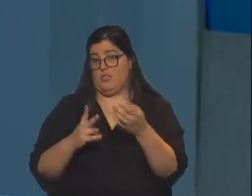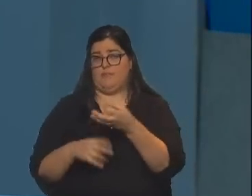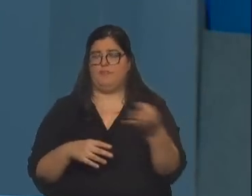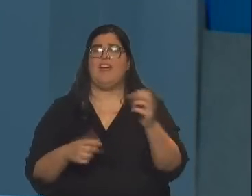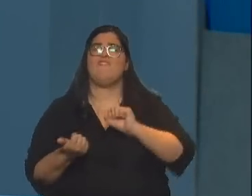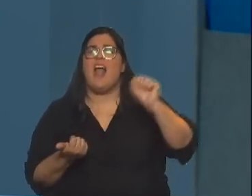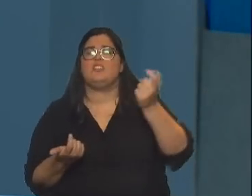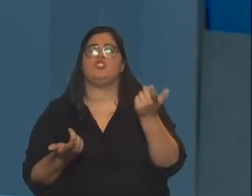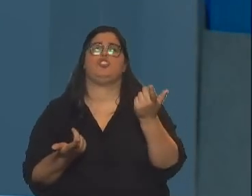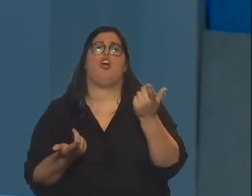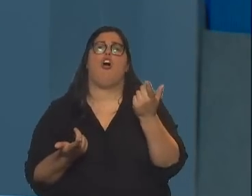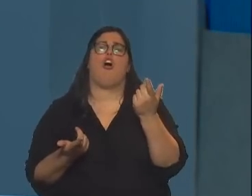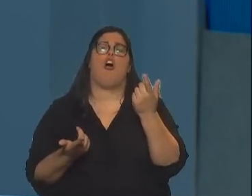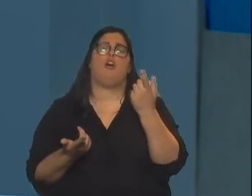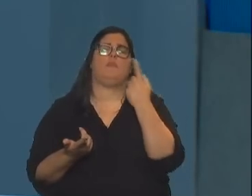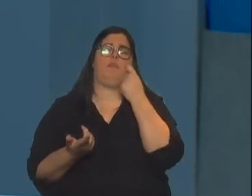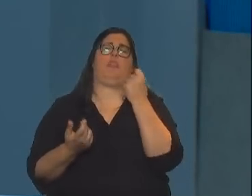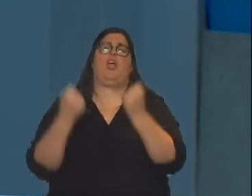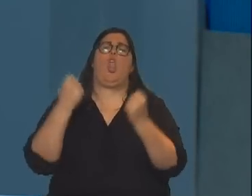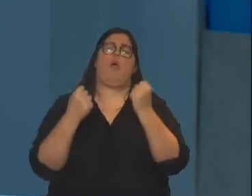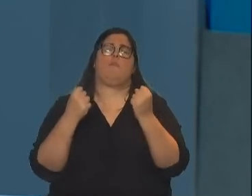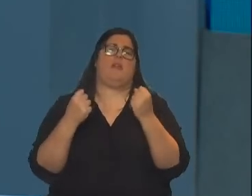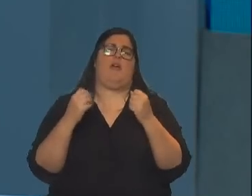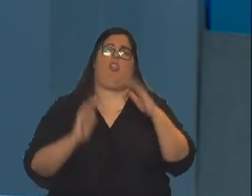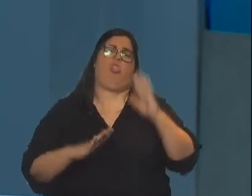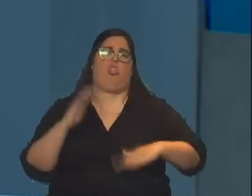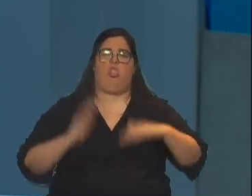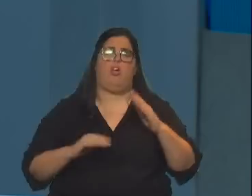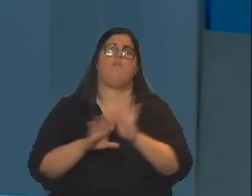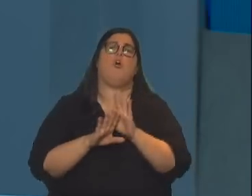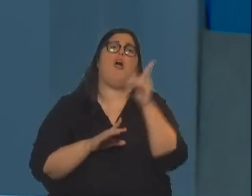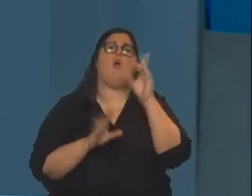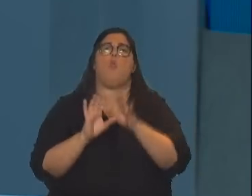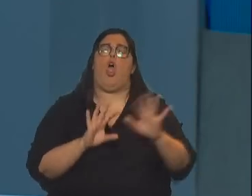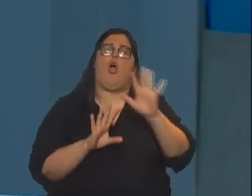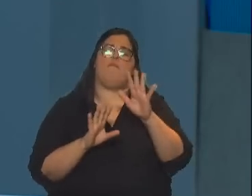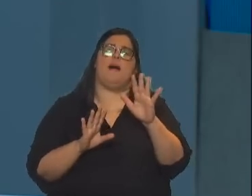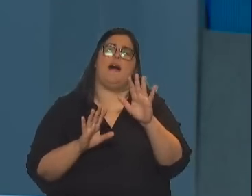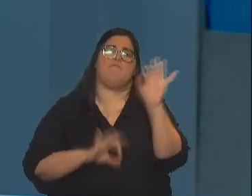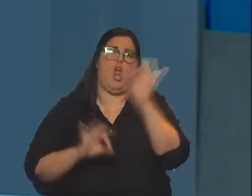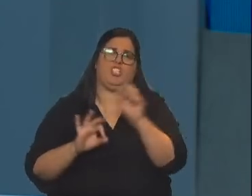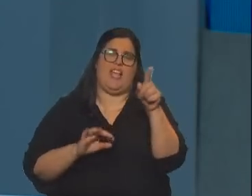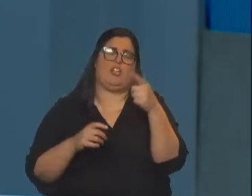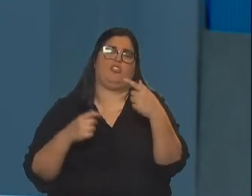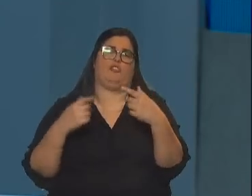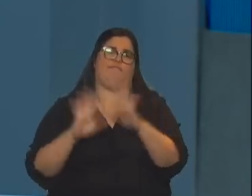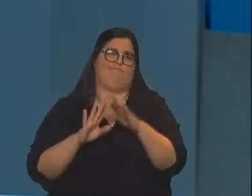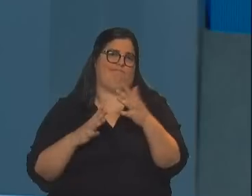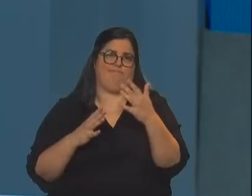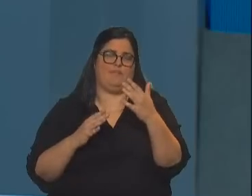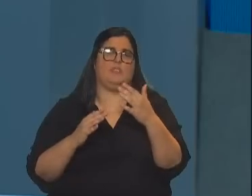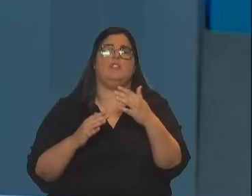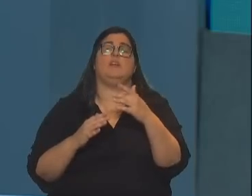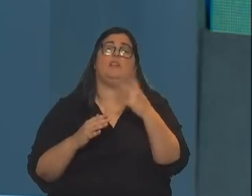el sentir la fragilidad económica también del proyecto europeo. Por lo tanto, creo que esto, estamos hablando, recordémoslo, Pablo, es la